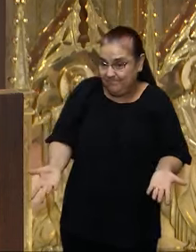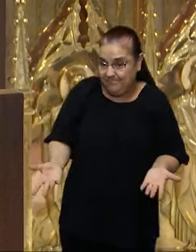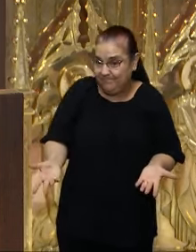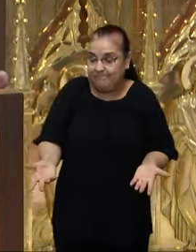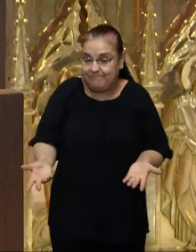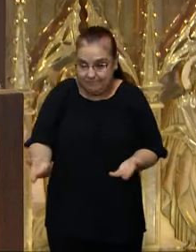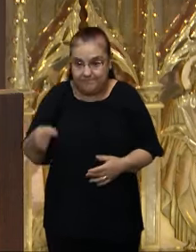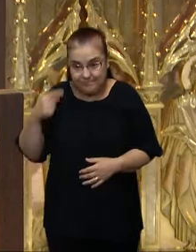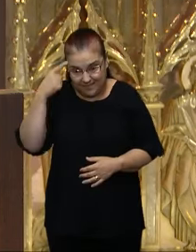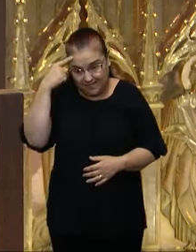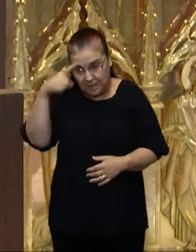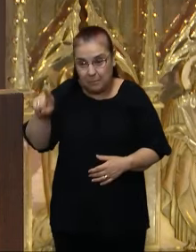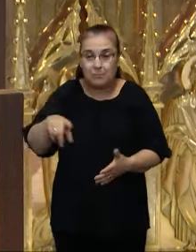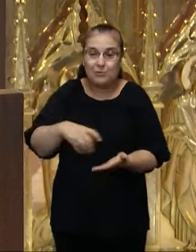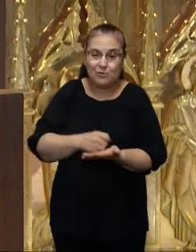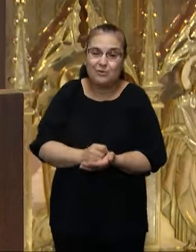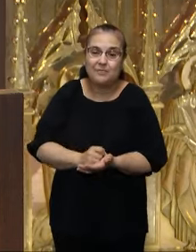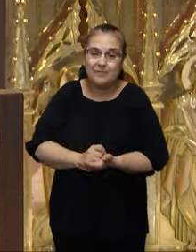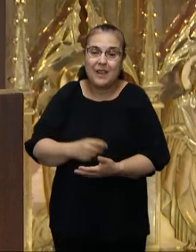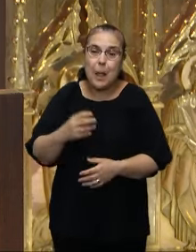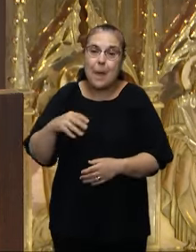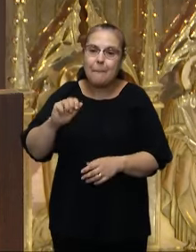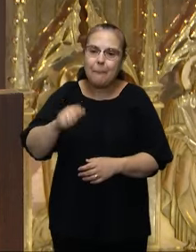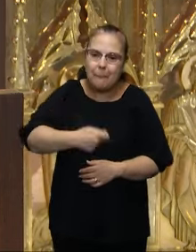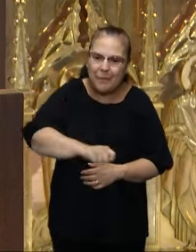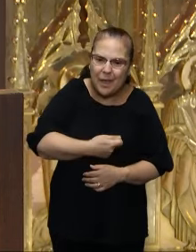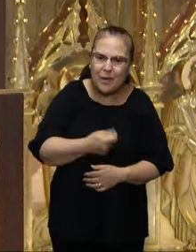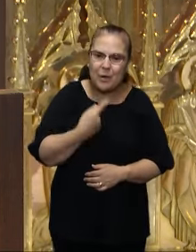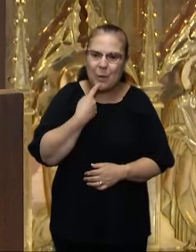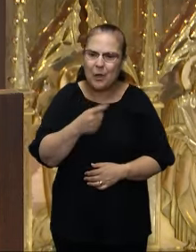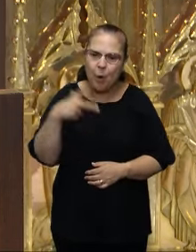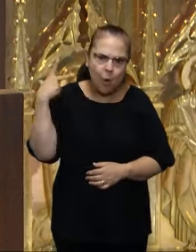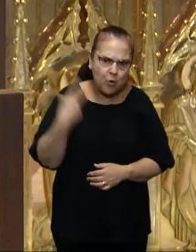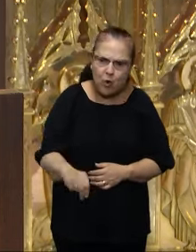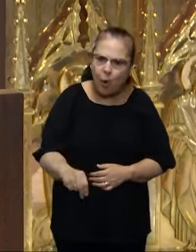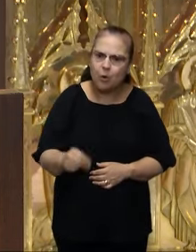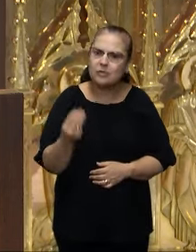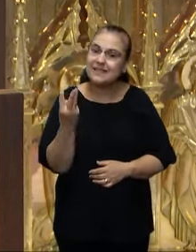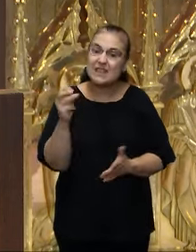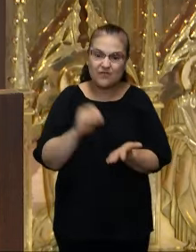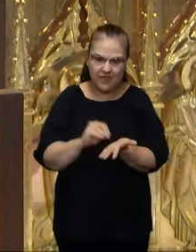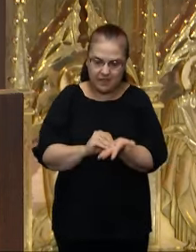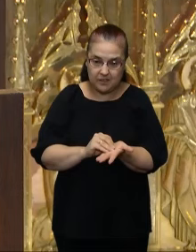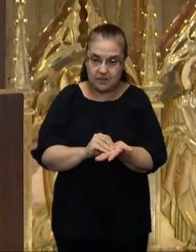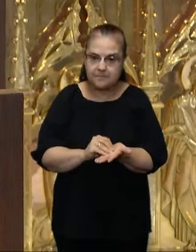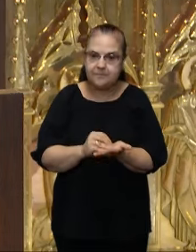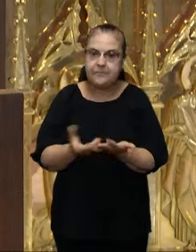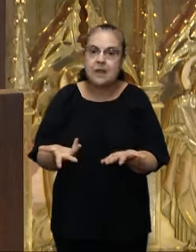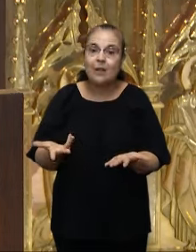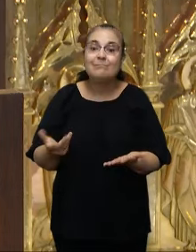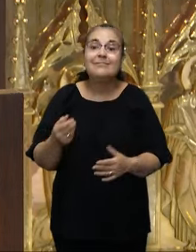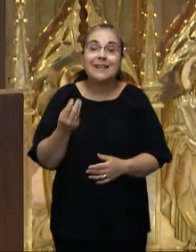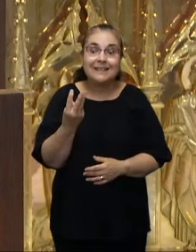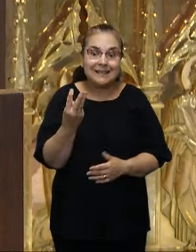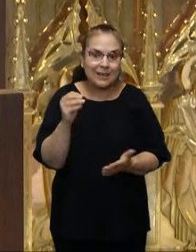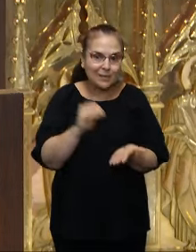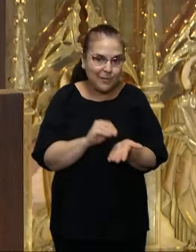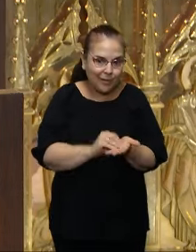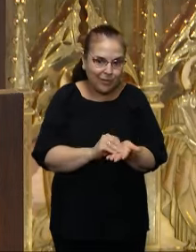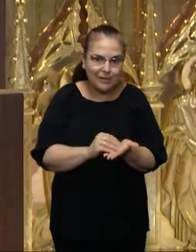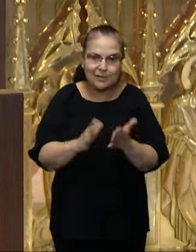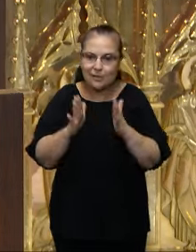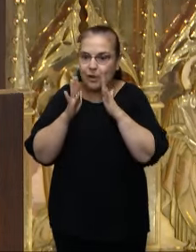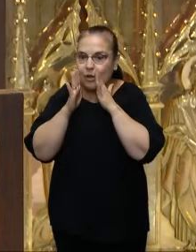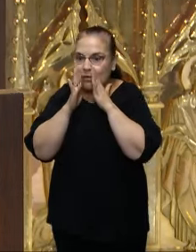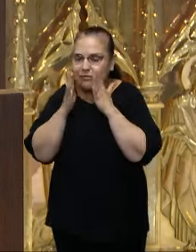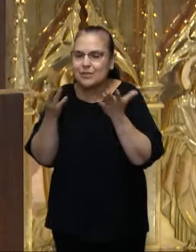dudó y hasta 3 veces le negó al Señor. Pero no es menos cierto que luego otras 3 veces confesó. Claro